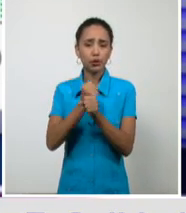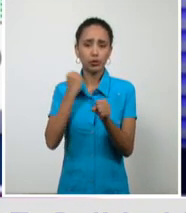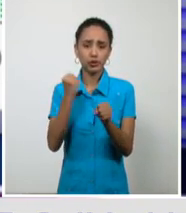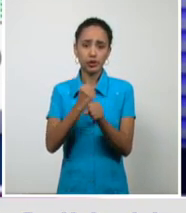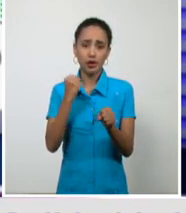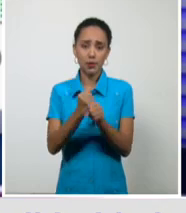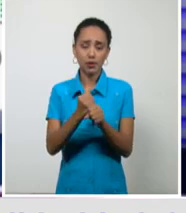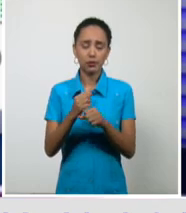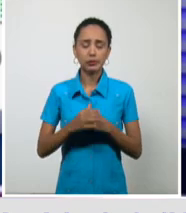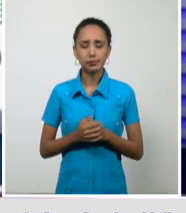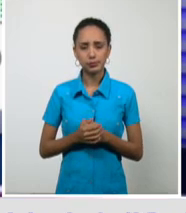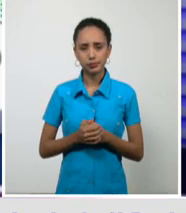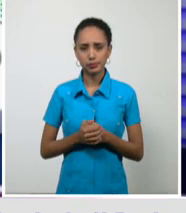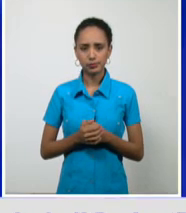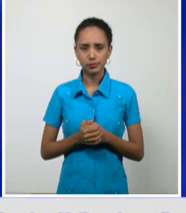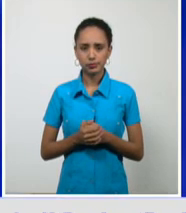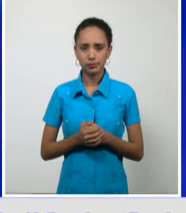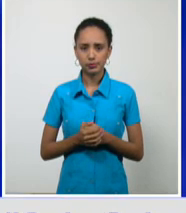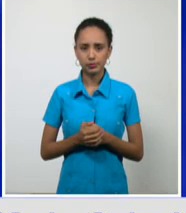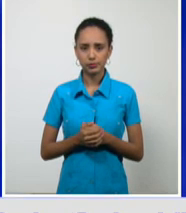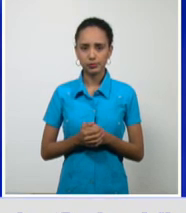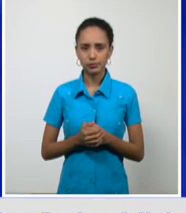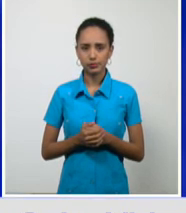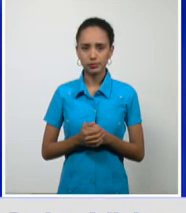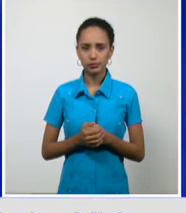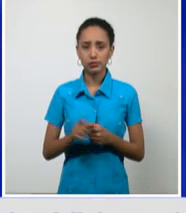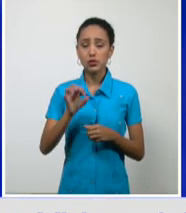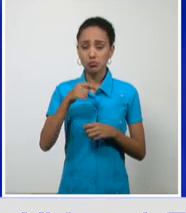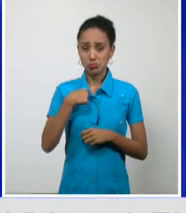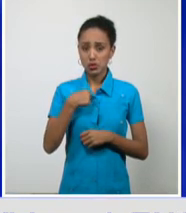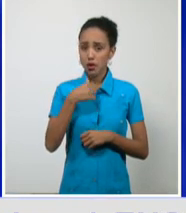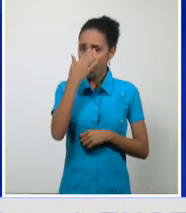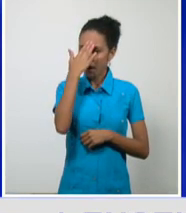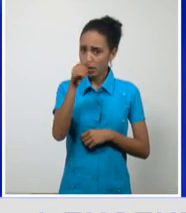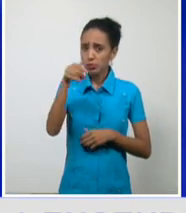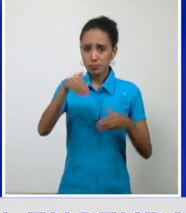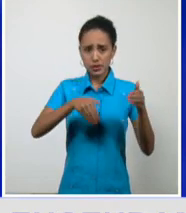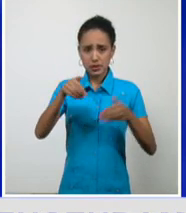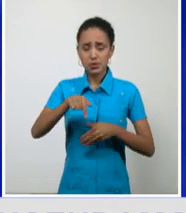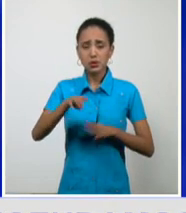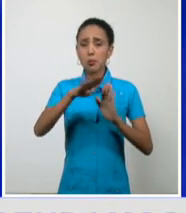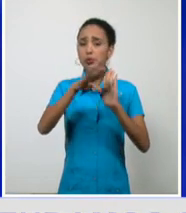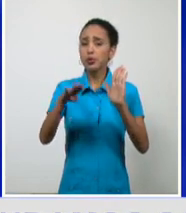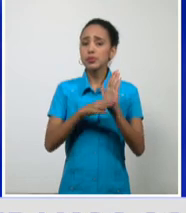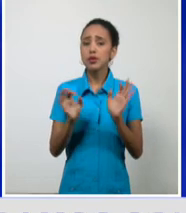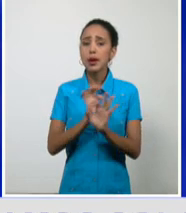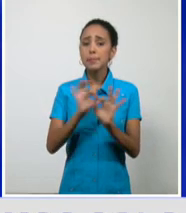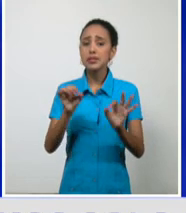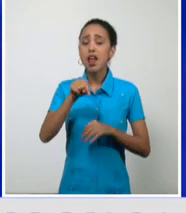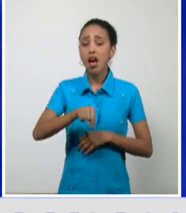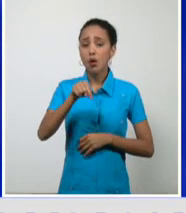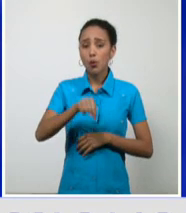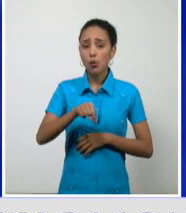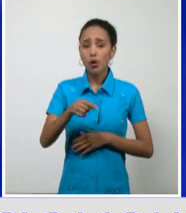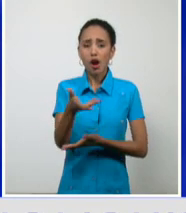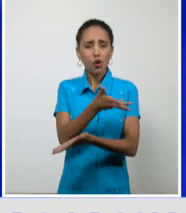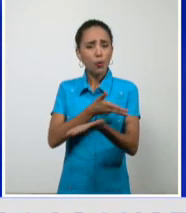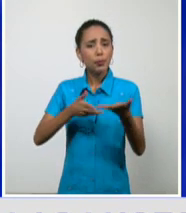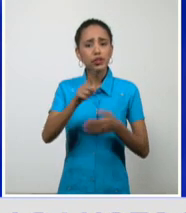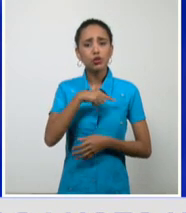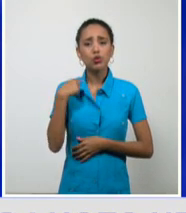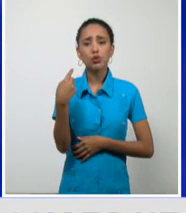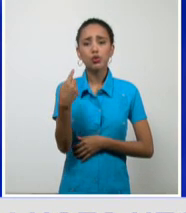de incrementar el problema. Bueno, le agradezco su presencia en esta programación especial y compartir con nosotros parte de lo